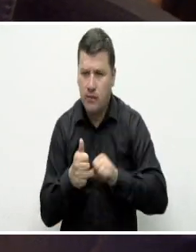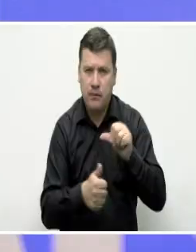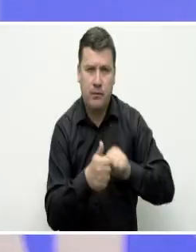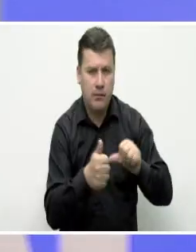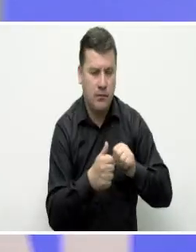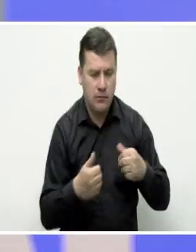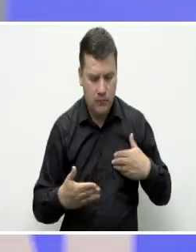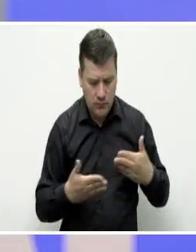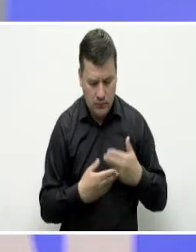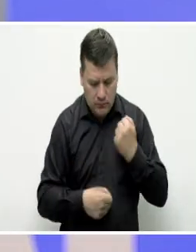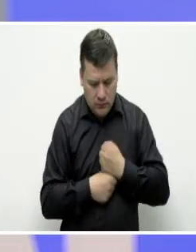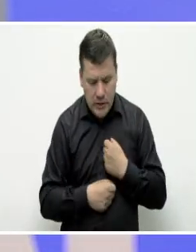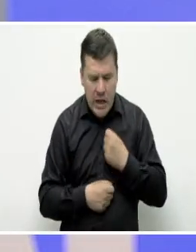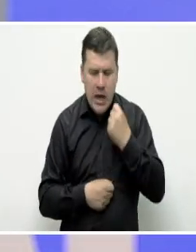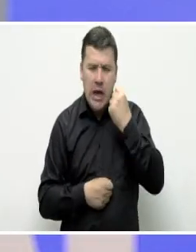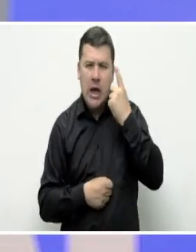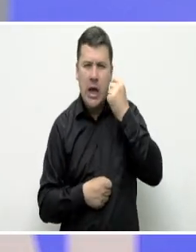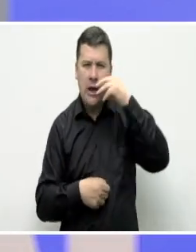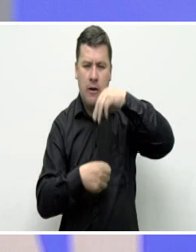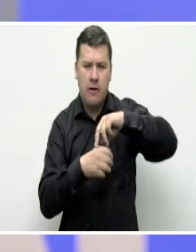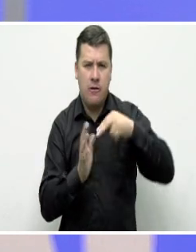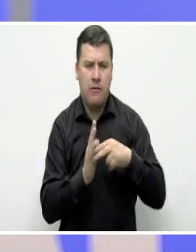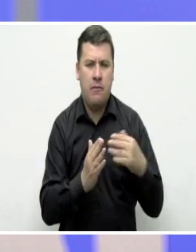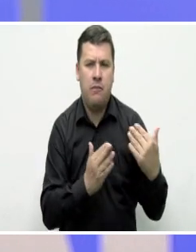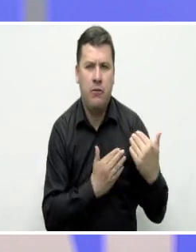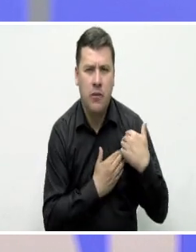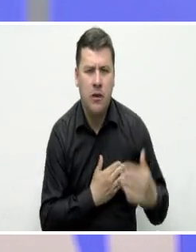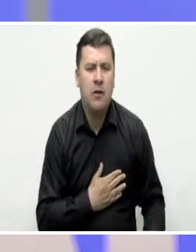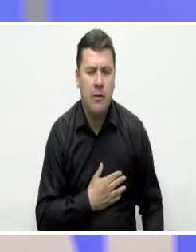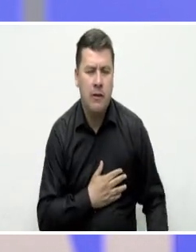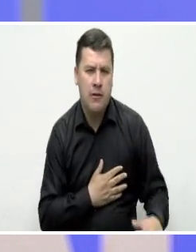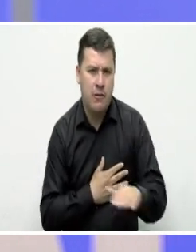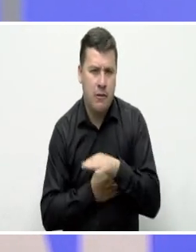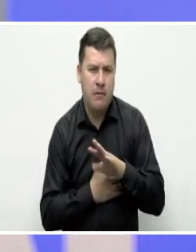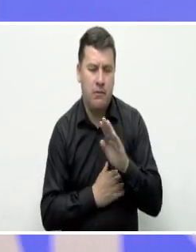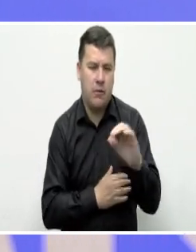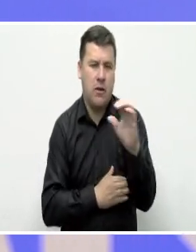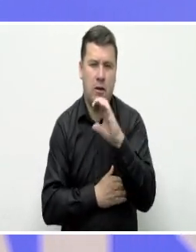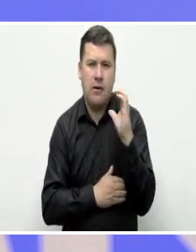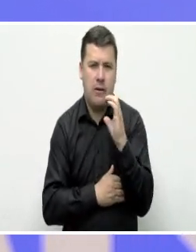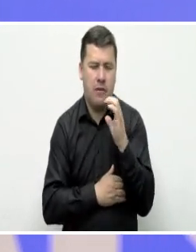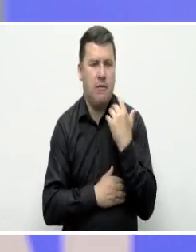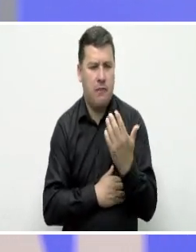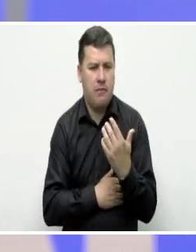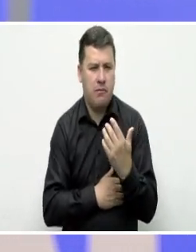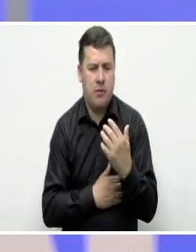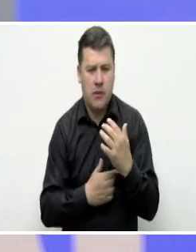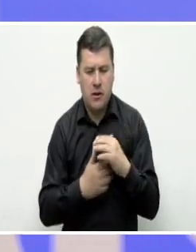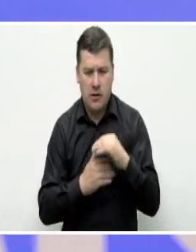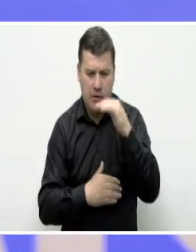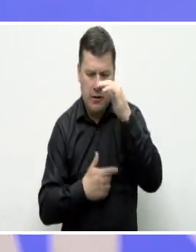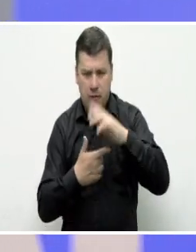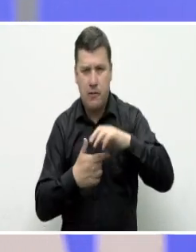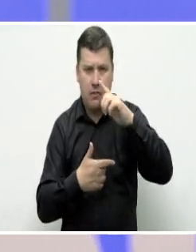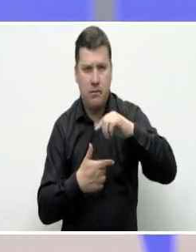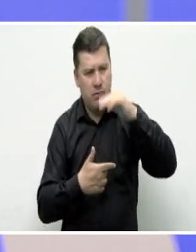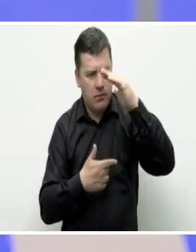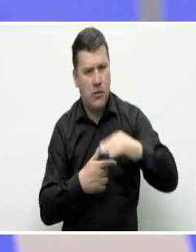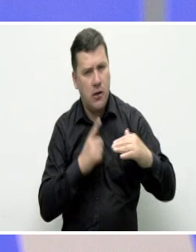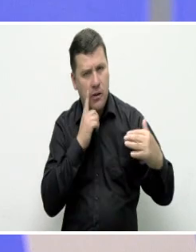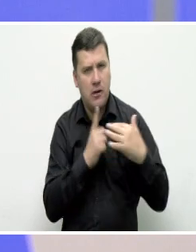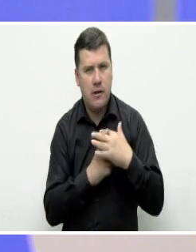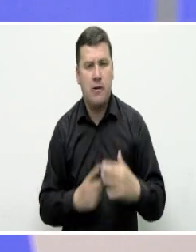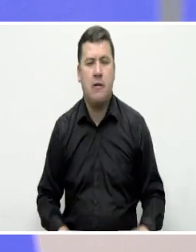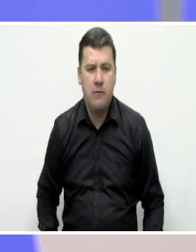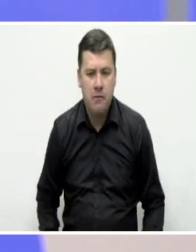nuestros funcionarios entiendan la responsabilidad que tenemos con los colombianos y bajemos los niveles de riesgo.